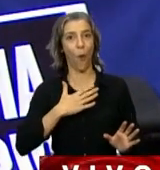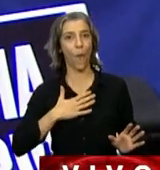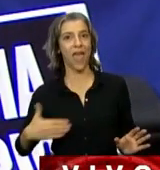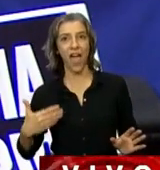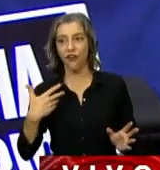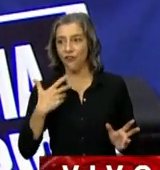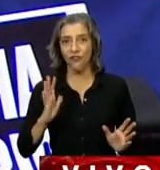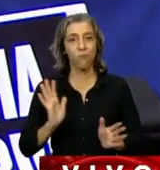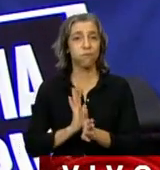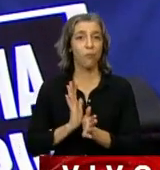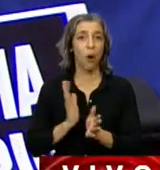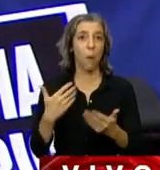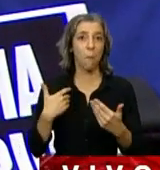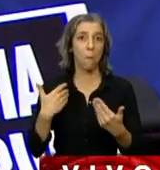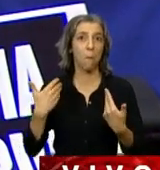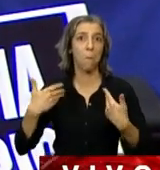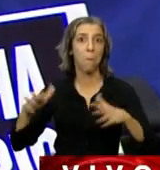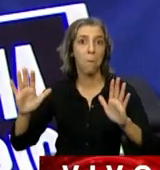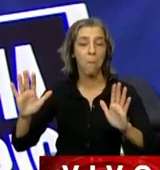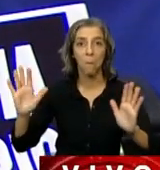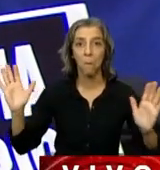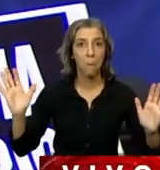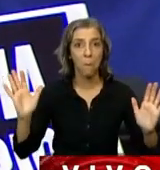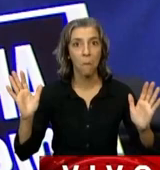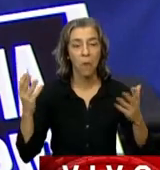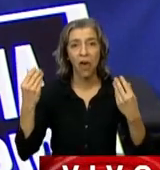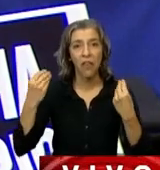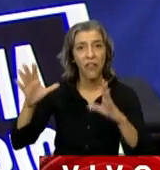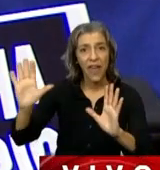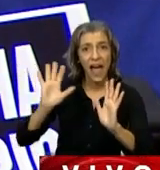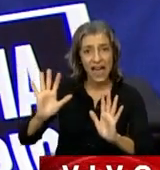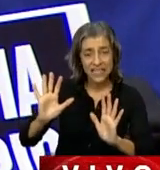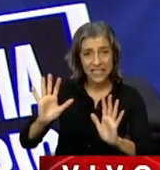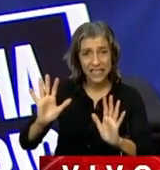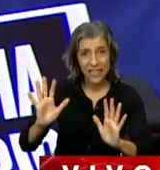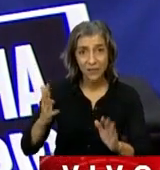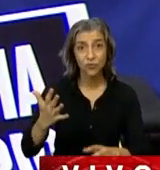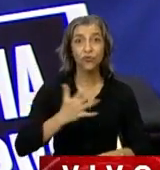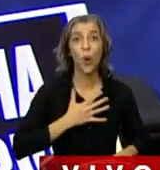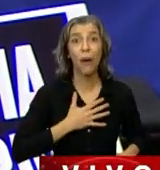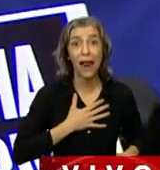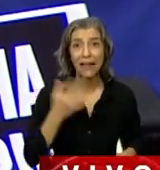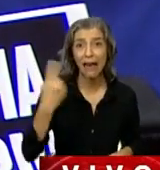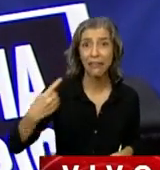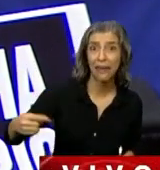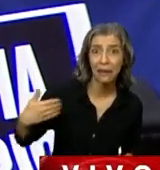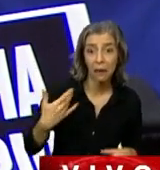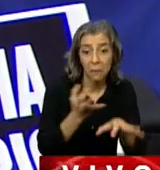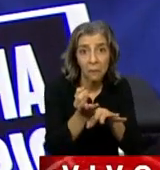profundamente entregados les queda grande. No pueden capacitar a nadie. ¿Qué diría la capacitación? Por